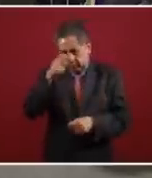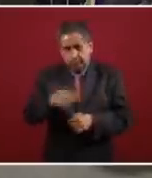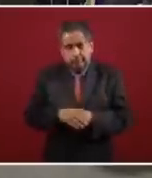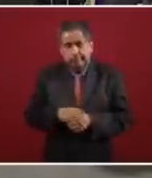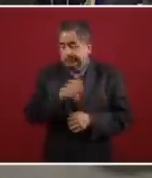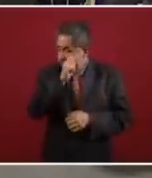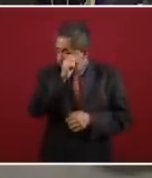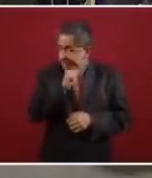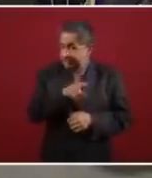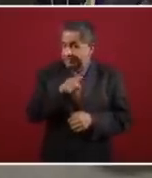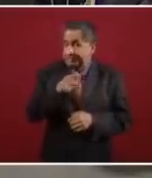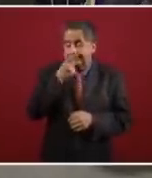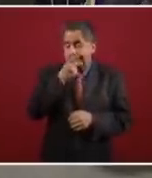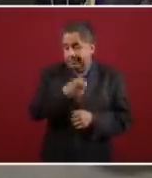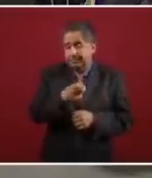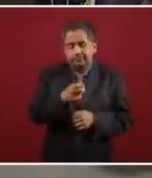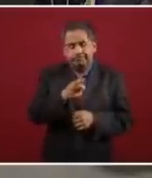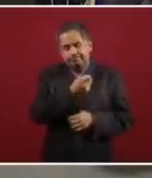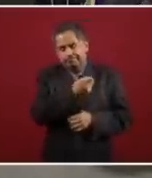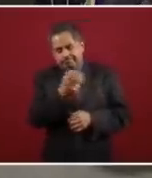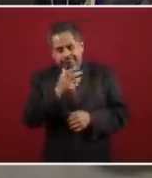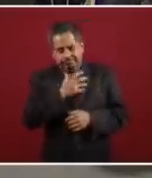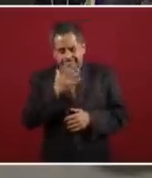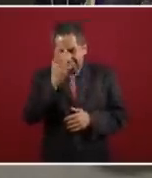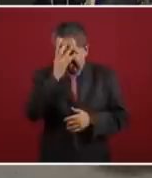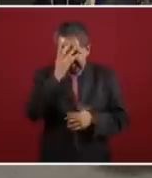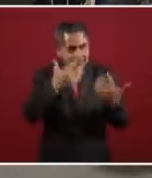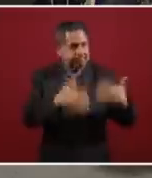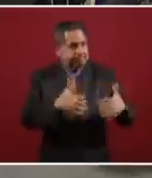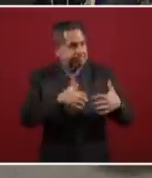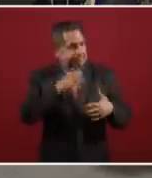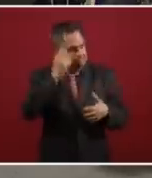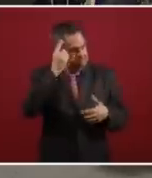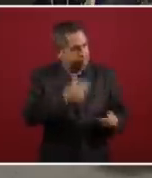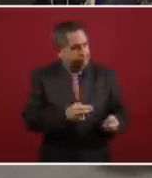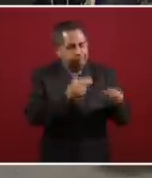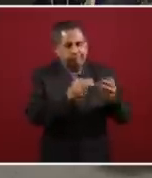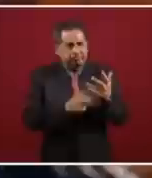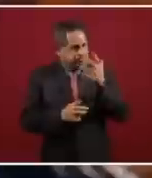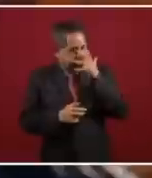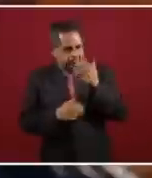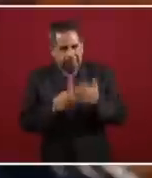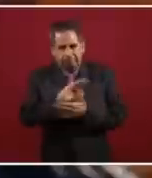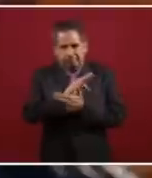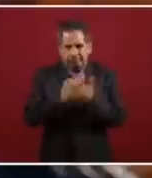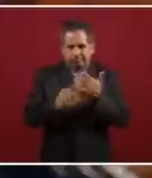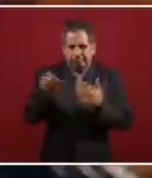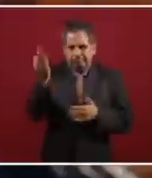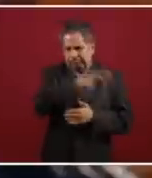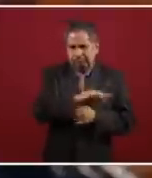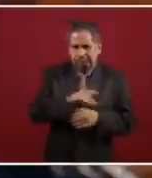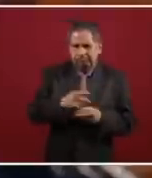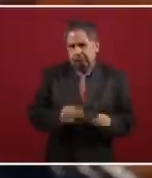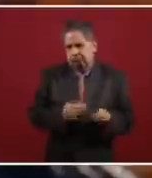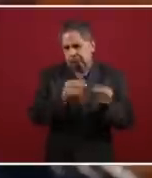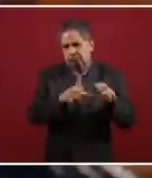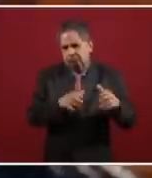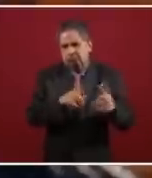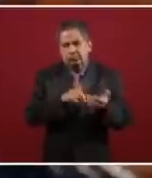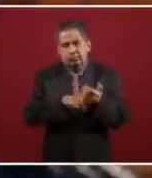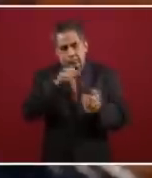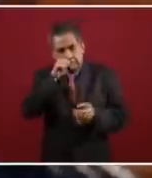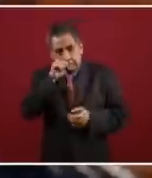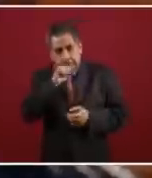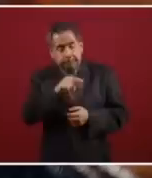que algunos empresarios utilicen facturas falsas para hacer sus negocios. Y también